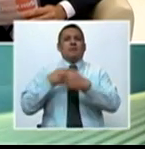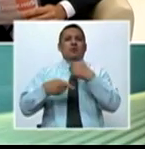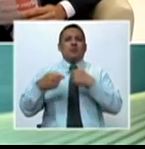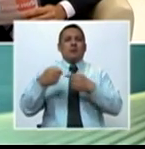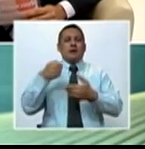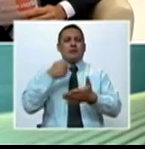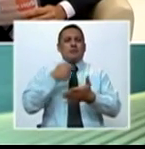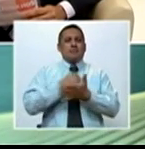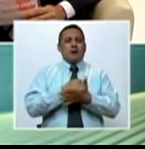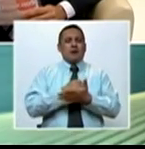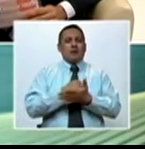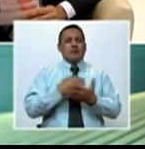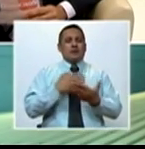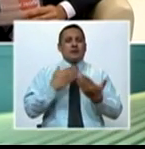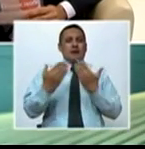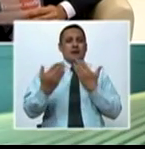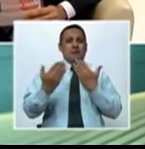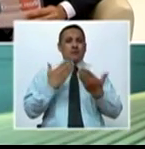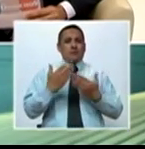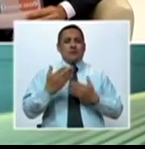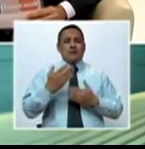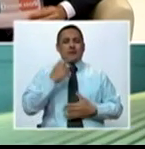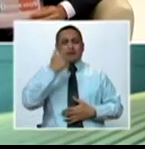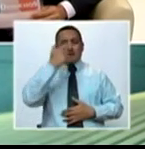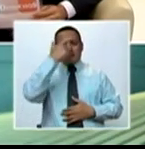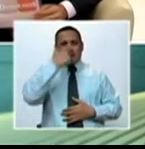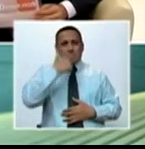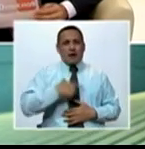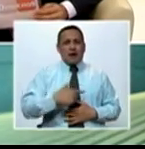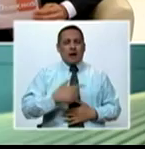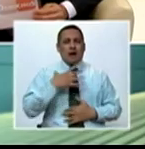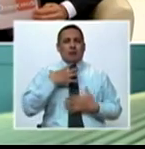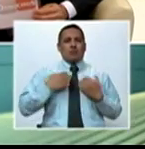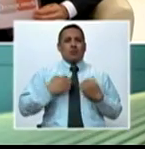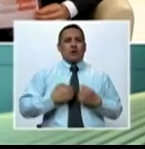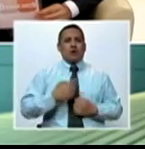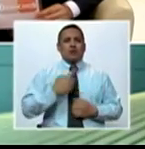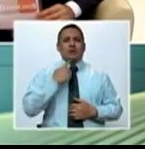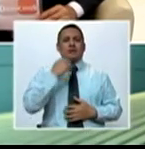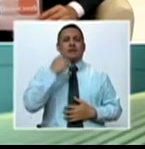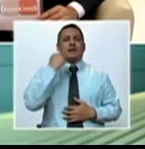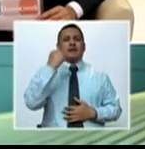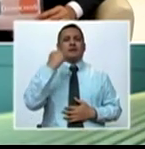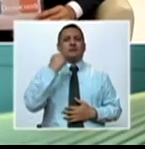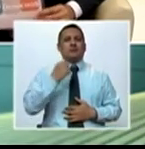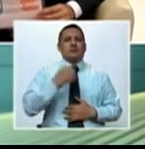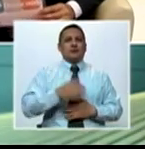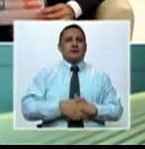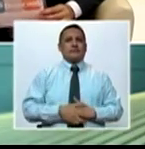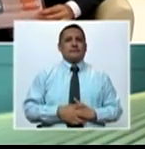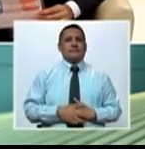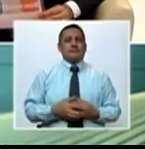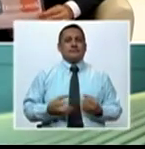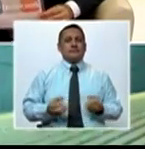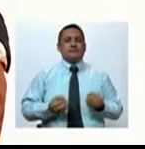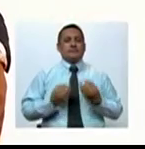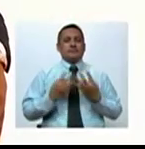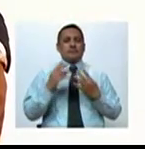derecho. Muy bien. En primer lugar, suele hablarse